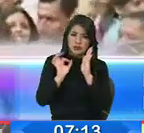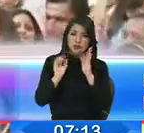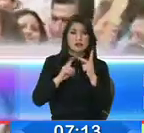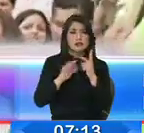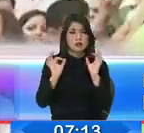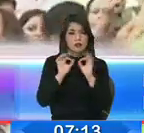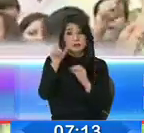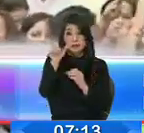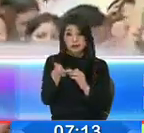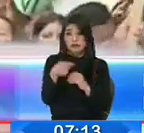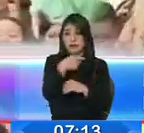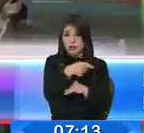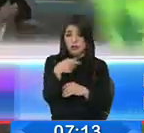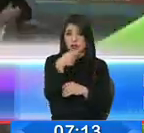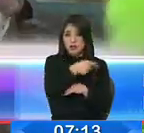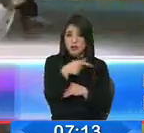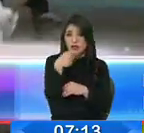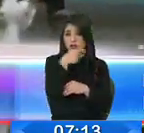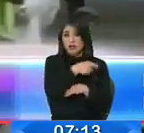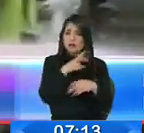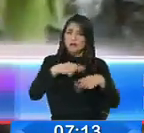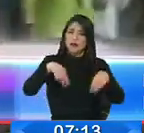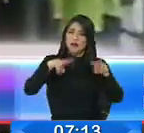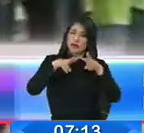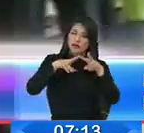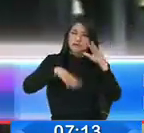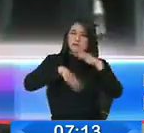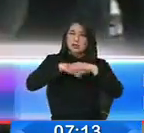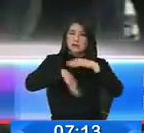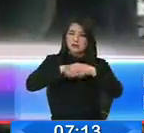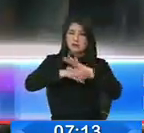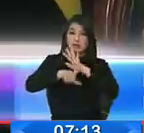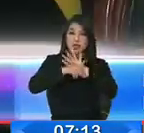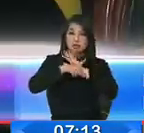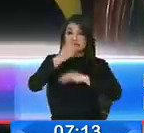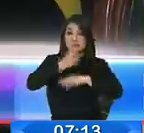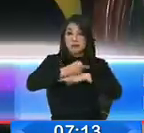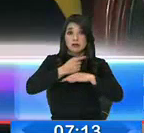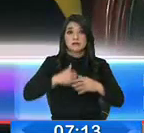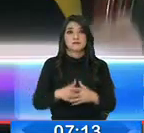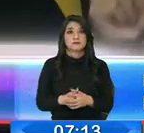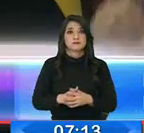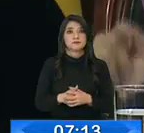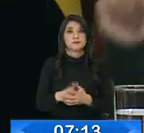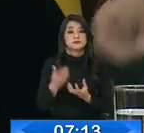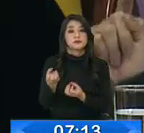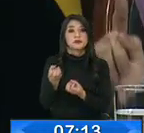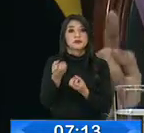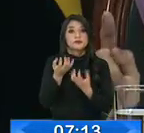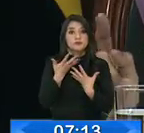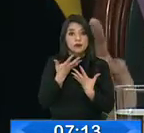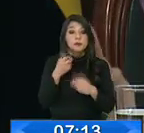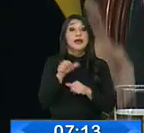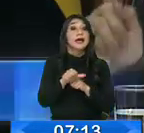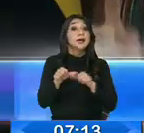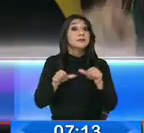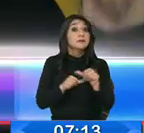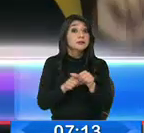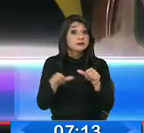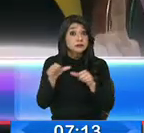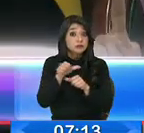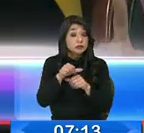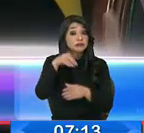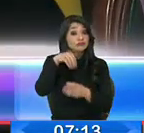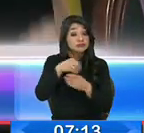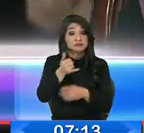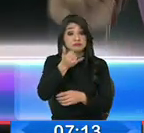donantes recurrentes, valores que exceden los máximos establecidos por la ley. El informe en el ámbito administrativo dentro de las